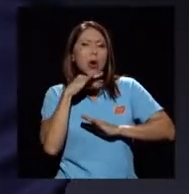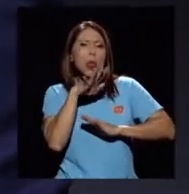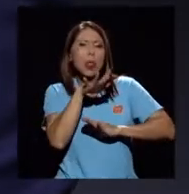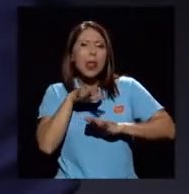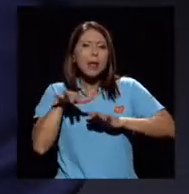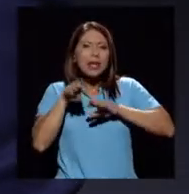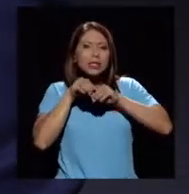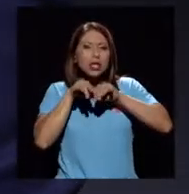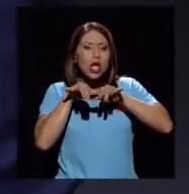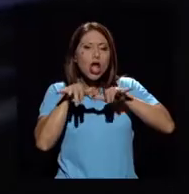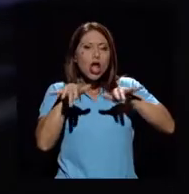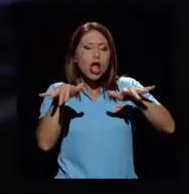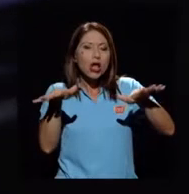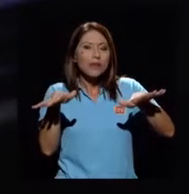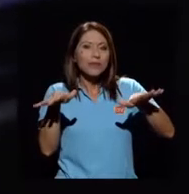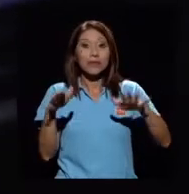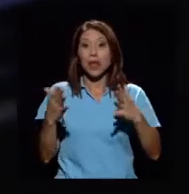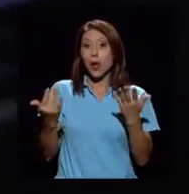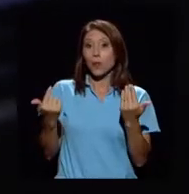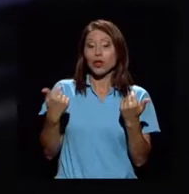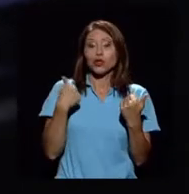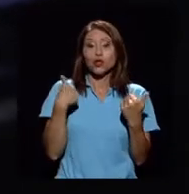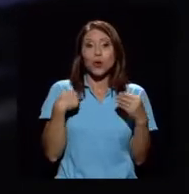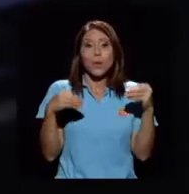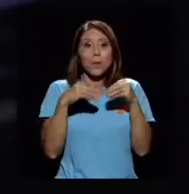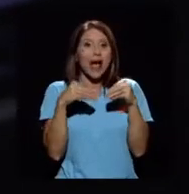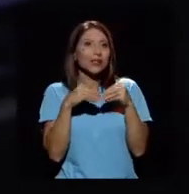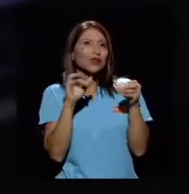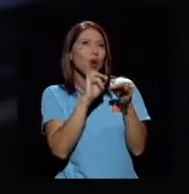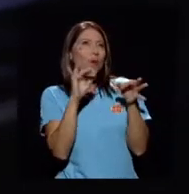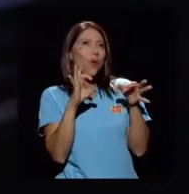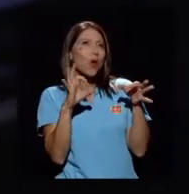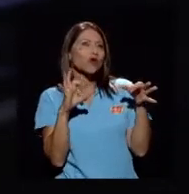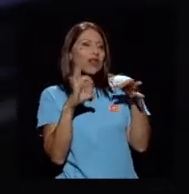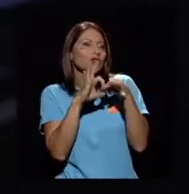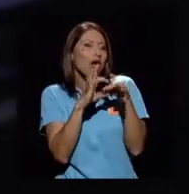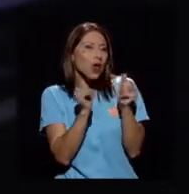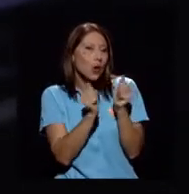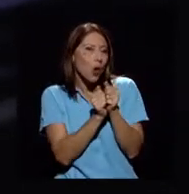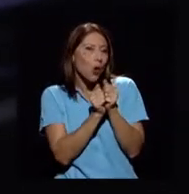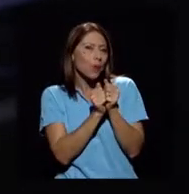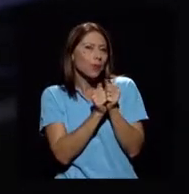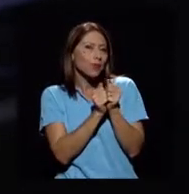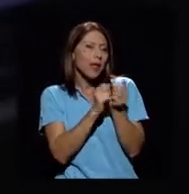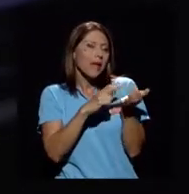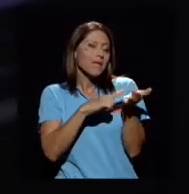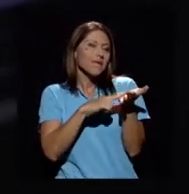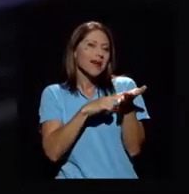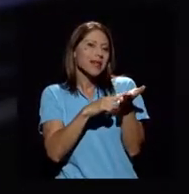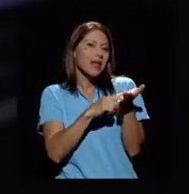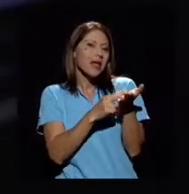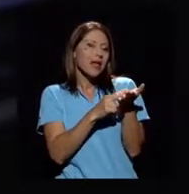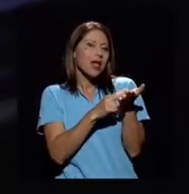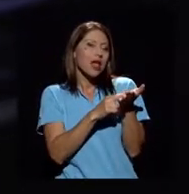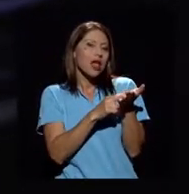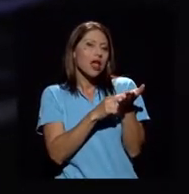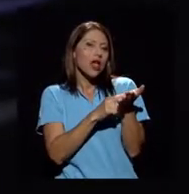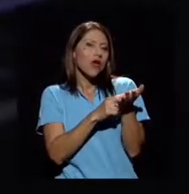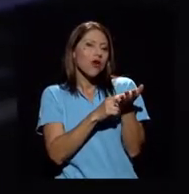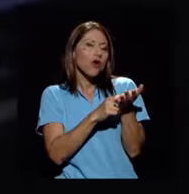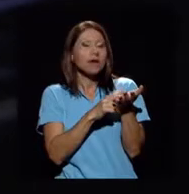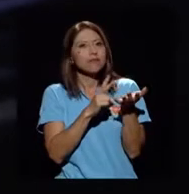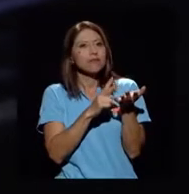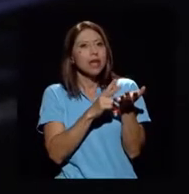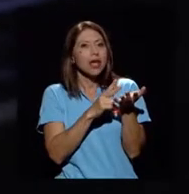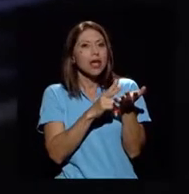el... yo lo tenía más como producción, punto, ¿verdad? Y lo otro como conservación.